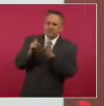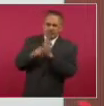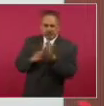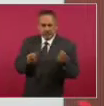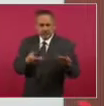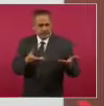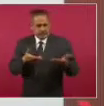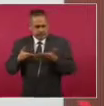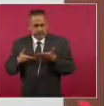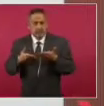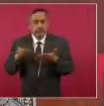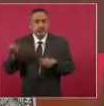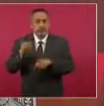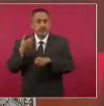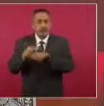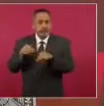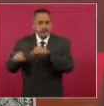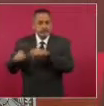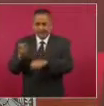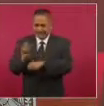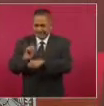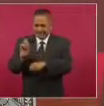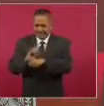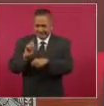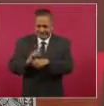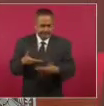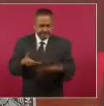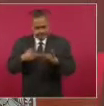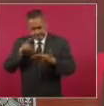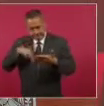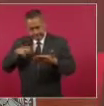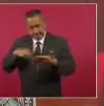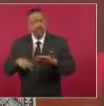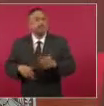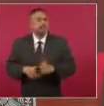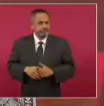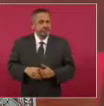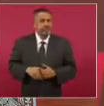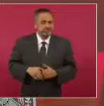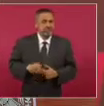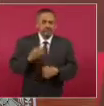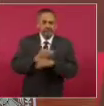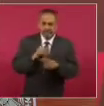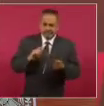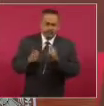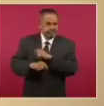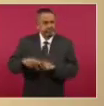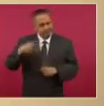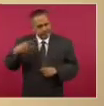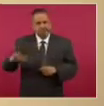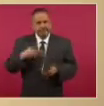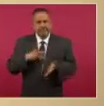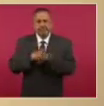la Secretaría del Trabajo diariamente dan cuenta de que hoy se trata de un derecho vivo.